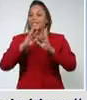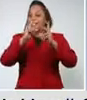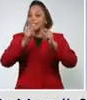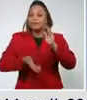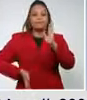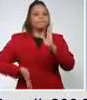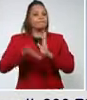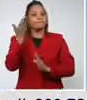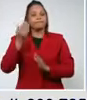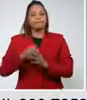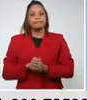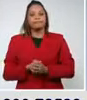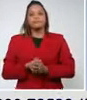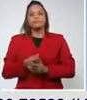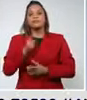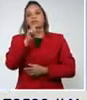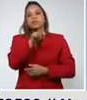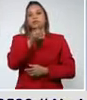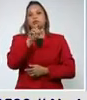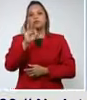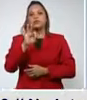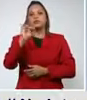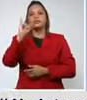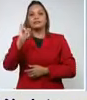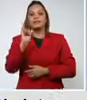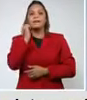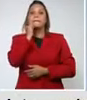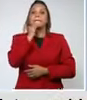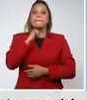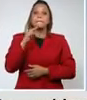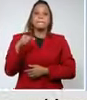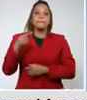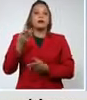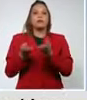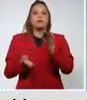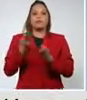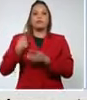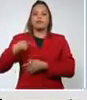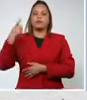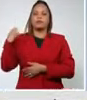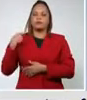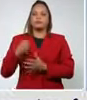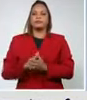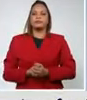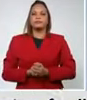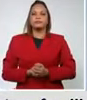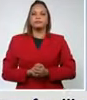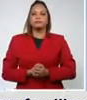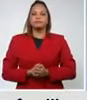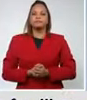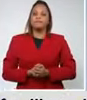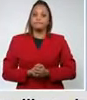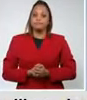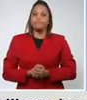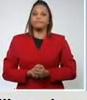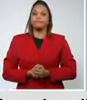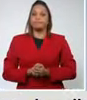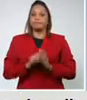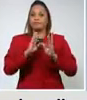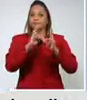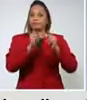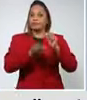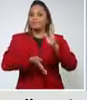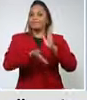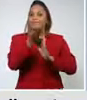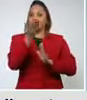es 186 casos más, 186 pacientes más que el día de ayer, y que hace que